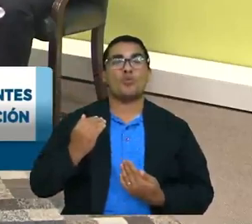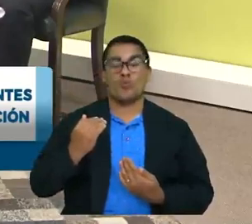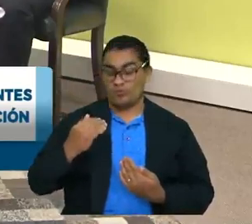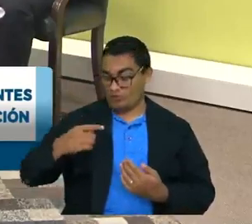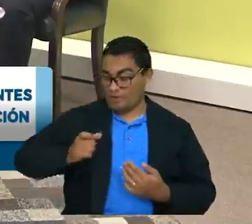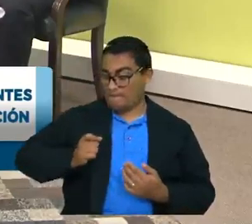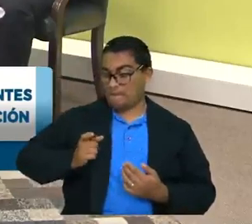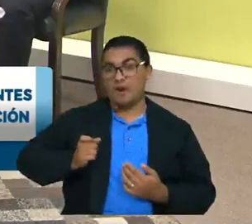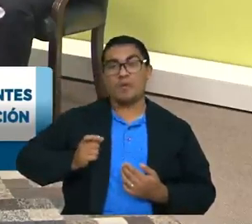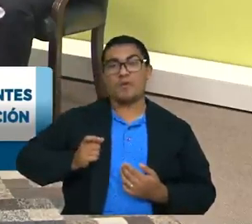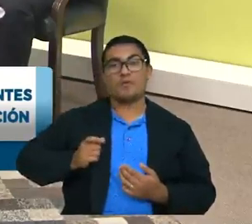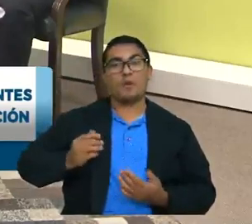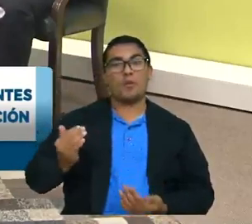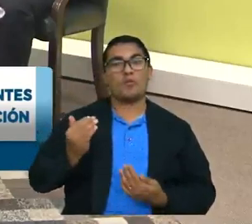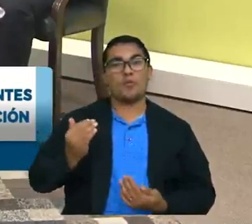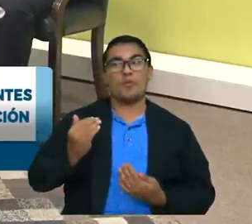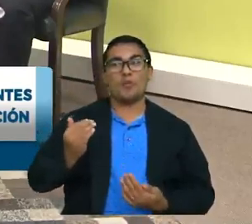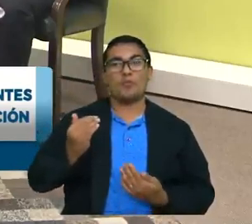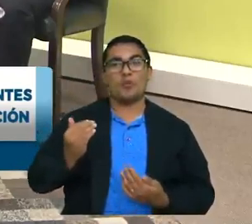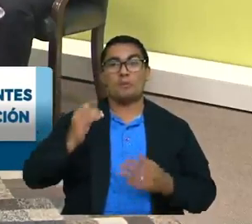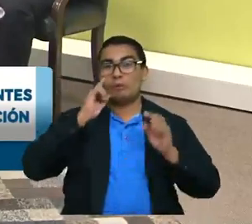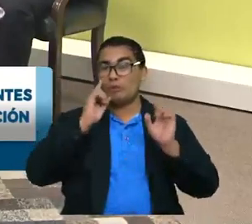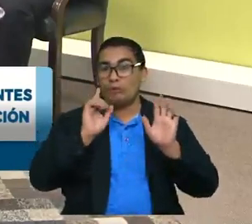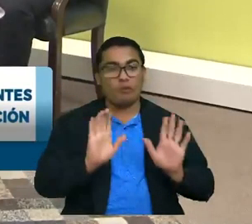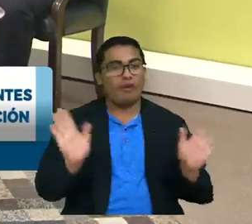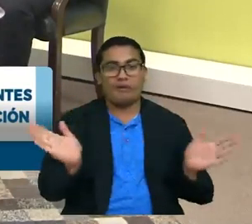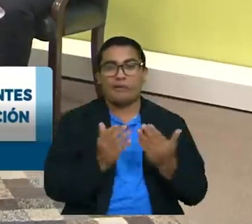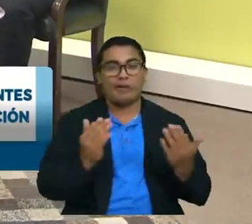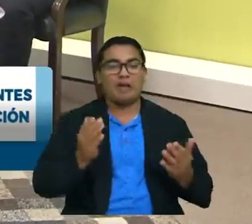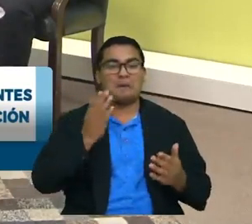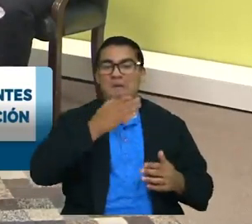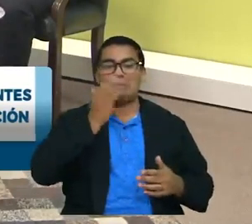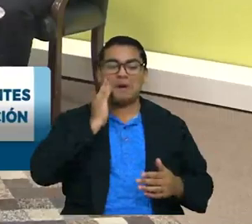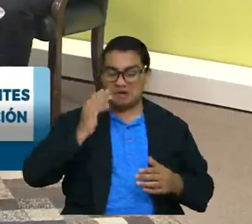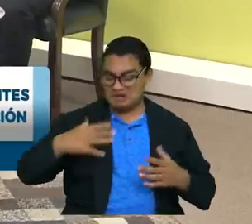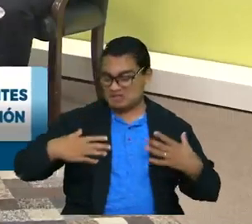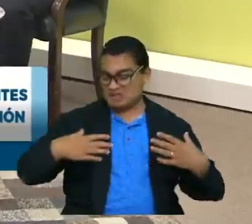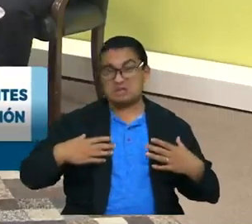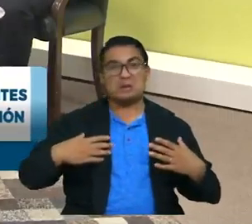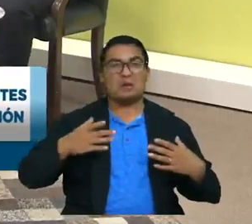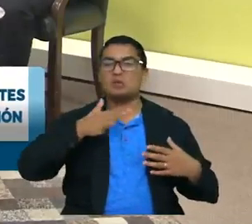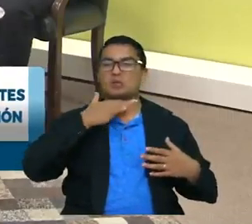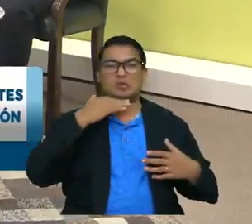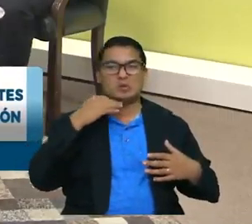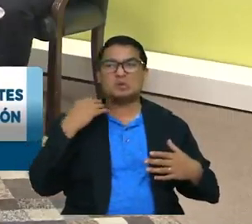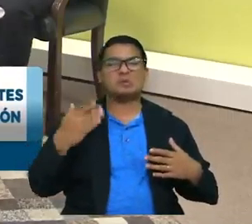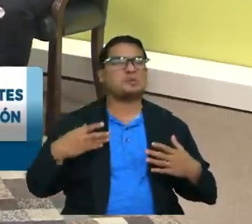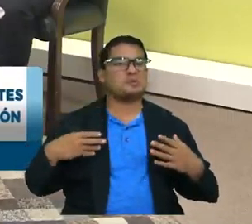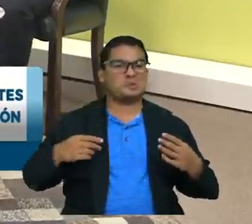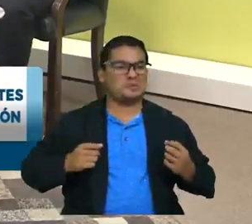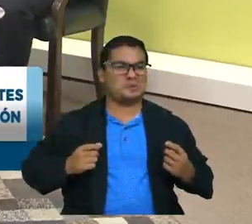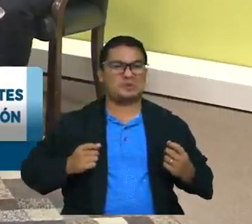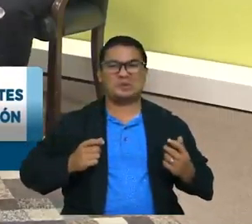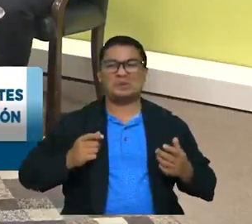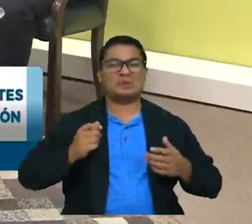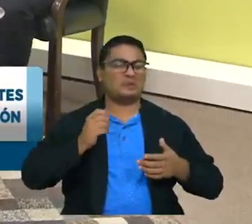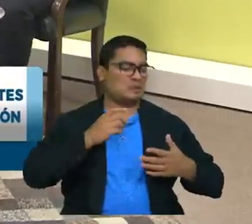mamá, si la mamá no tiene un cuidado adecuado de lo que son sus mamas,